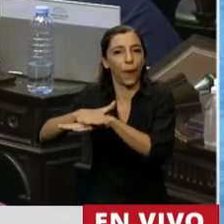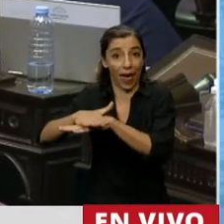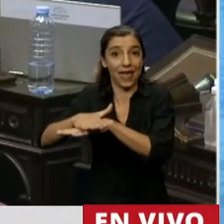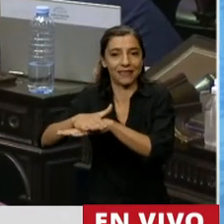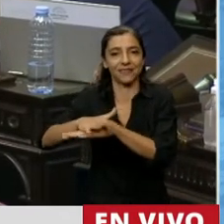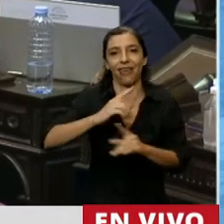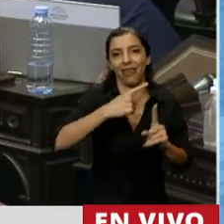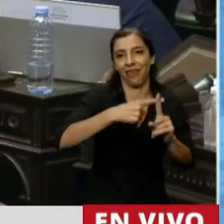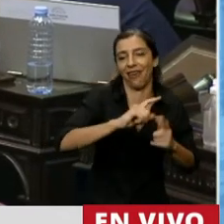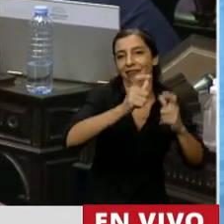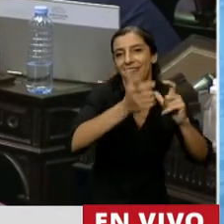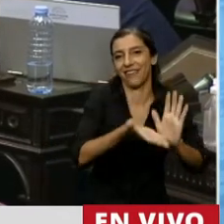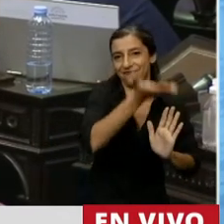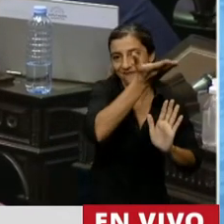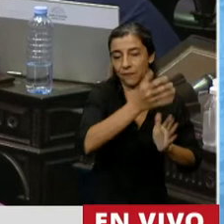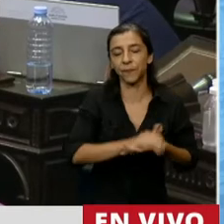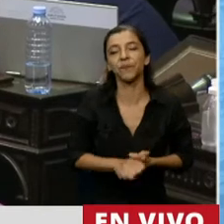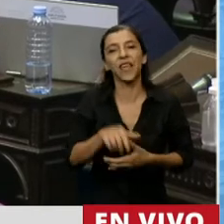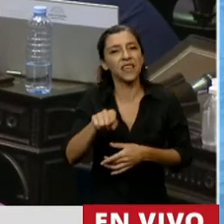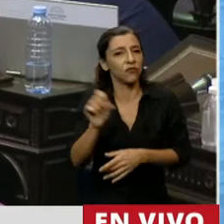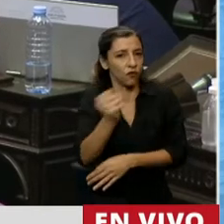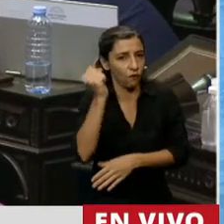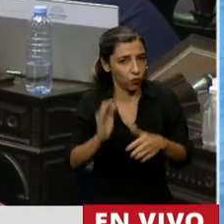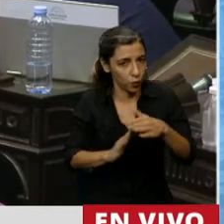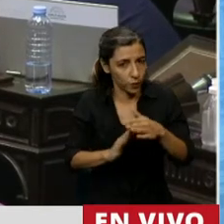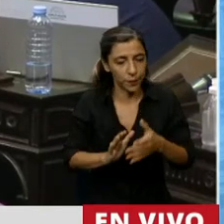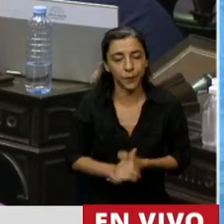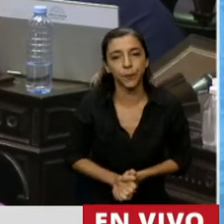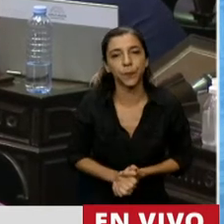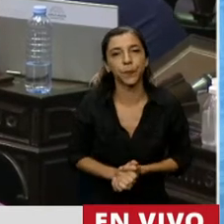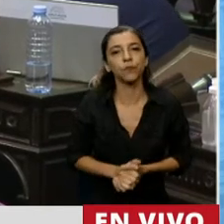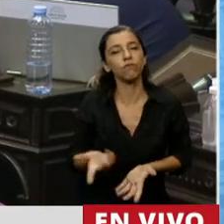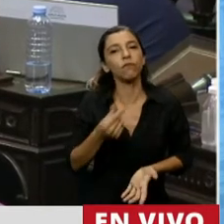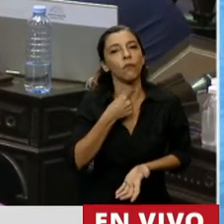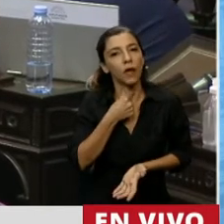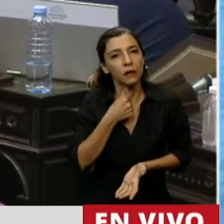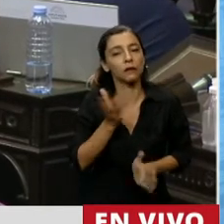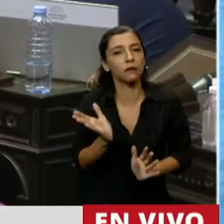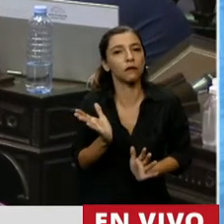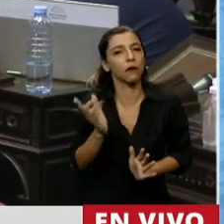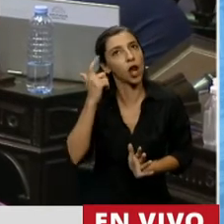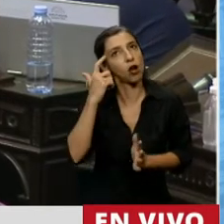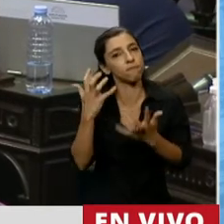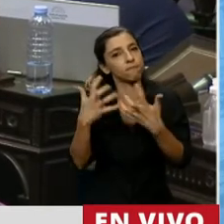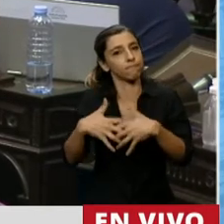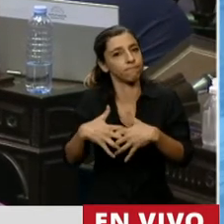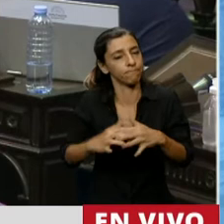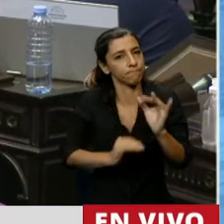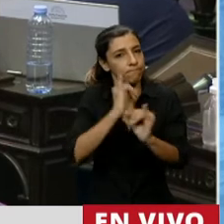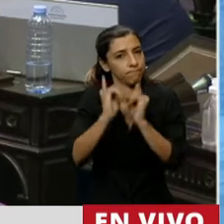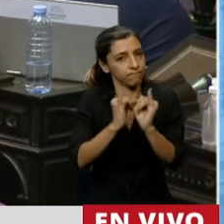cuestión fundamental. Quiero hacer por eso una reflexión, porque incluso he